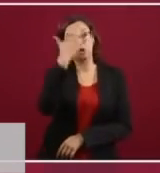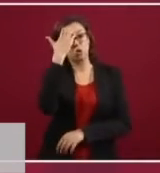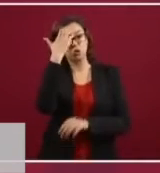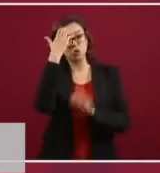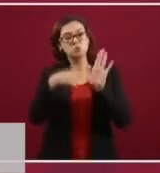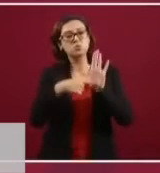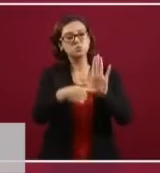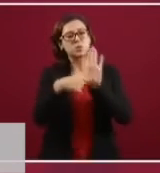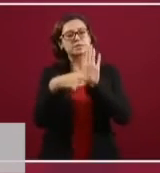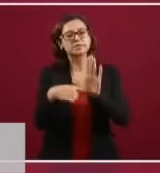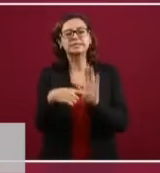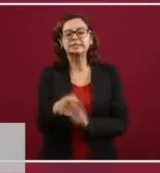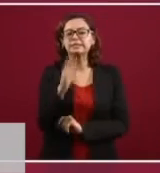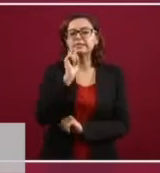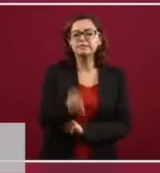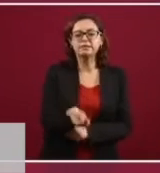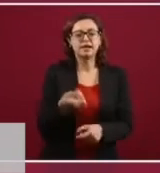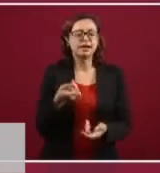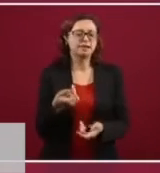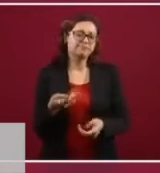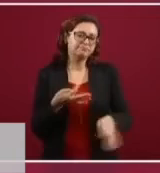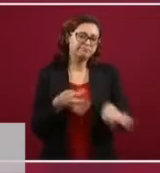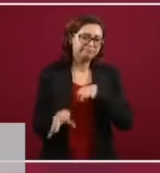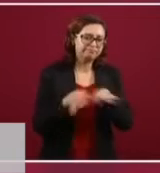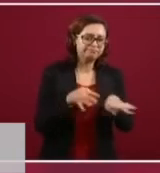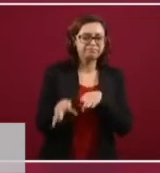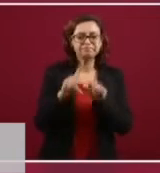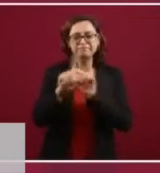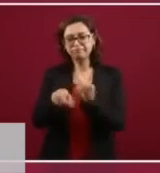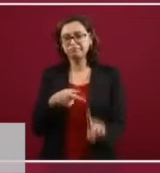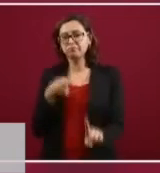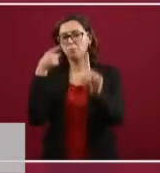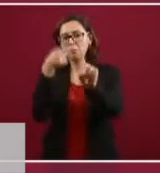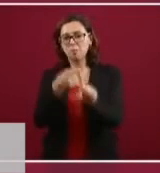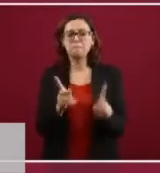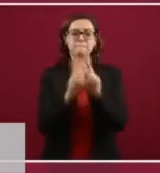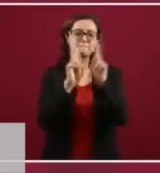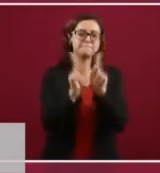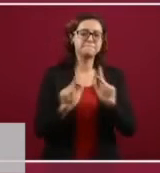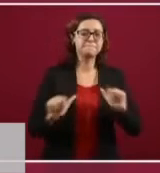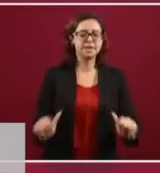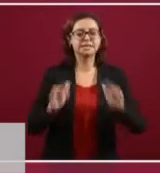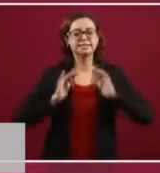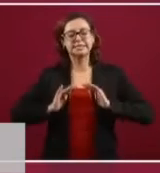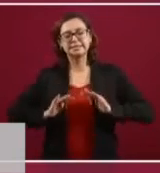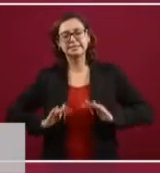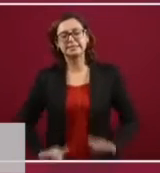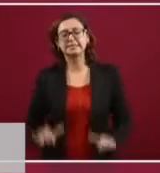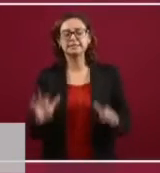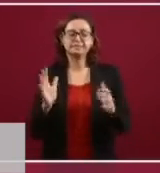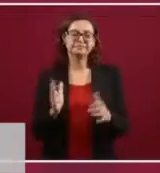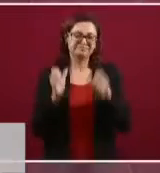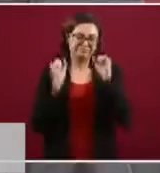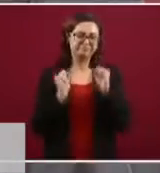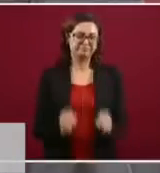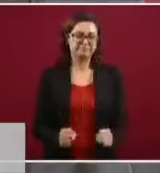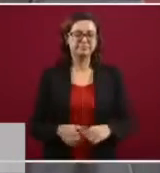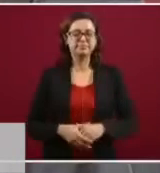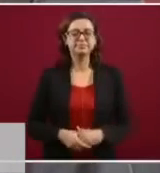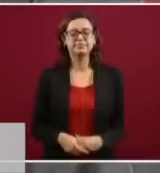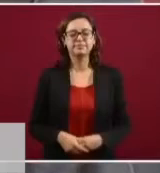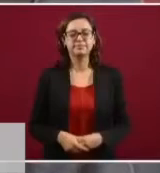También, como todos los lunes, se dará el informe del quién es quién en los precios de las gasolinas, que ayuda a empoderar a los consumidores y evitar abusos de